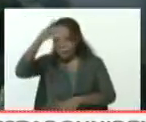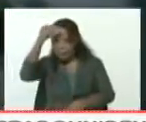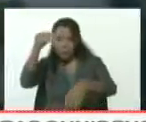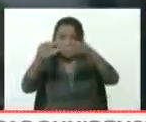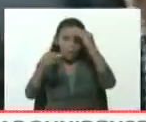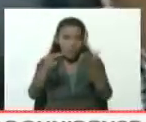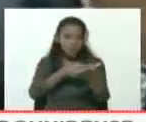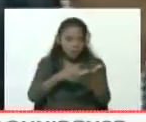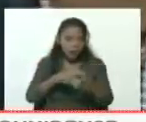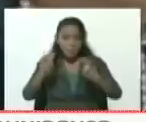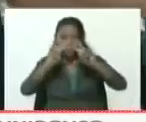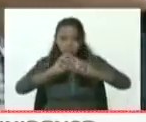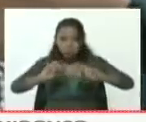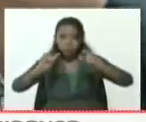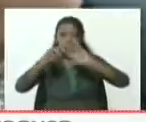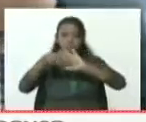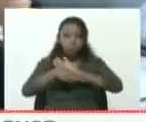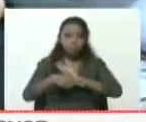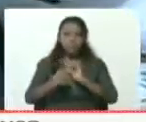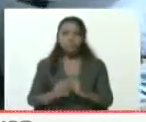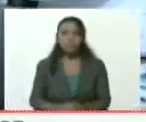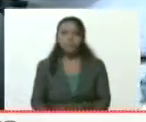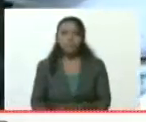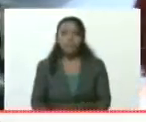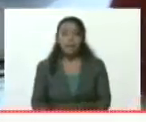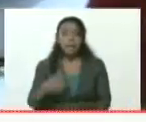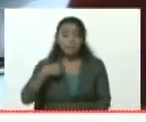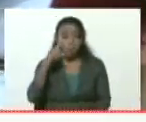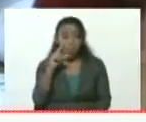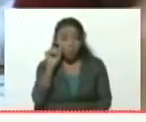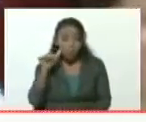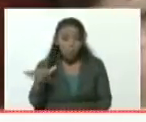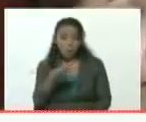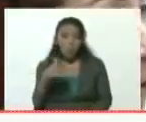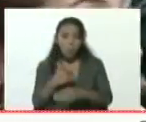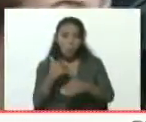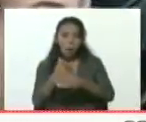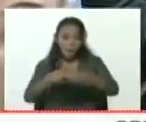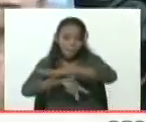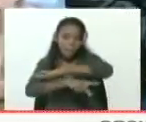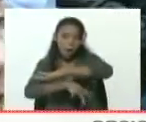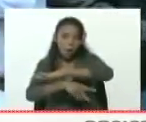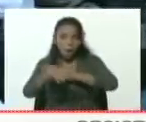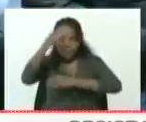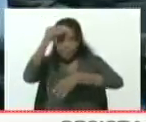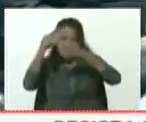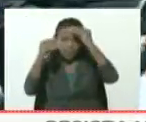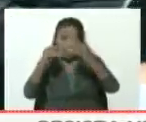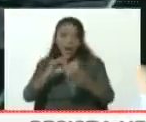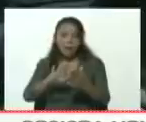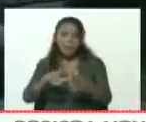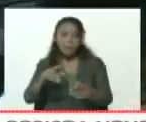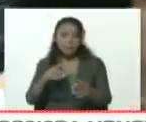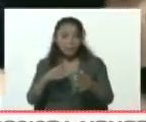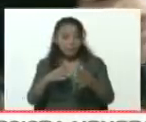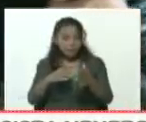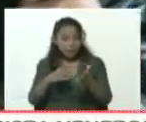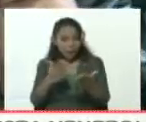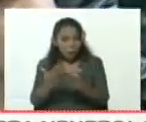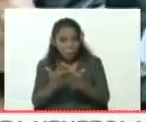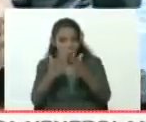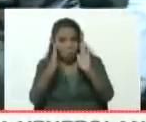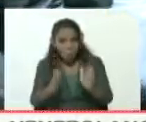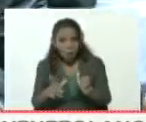pueblo que desde los preescolares, pasando por las escuelas, los liceos y hasta las universidades,